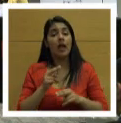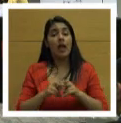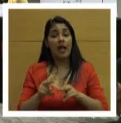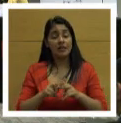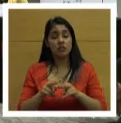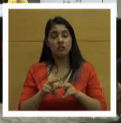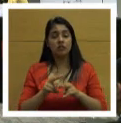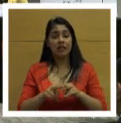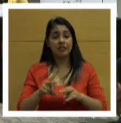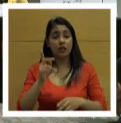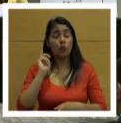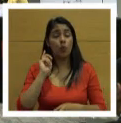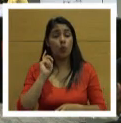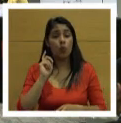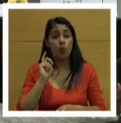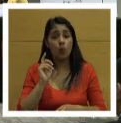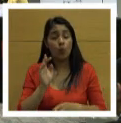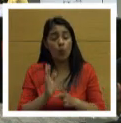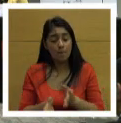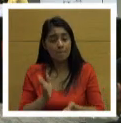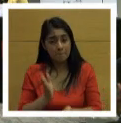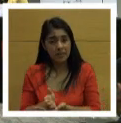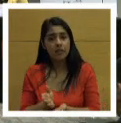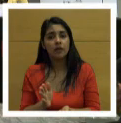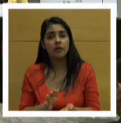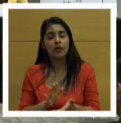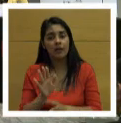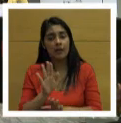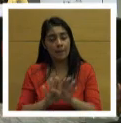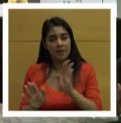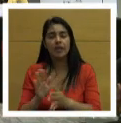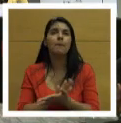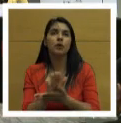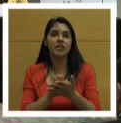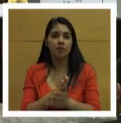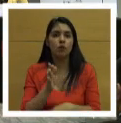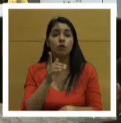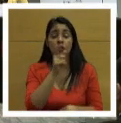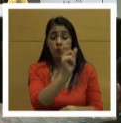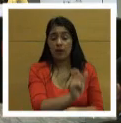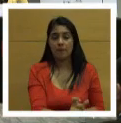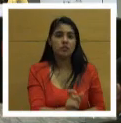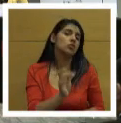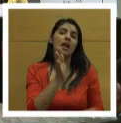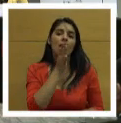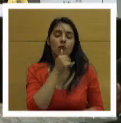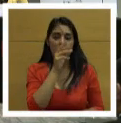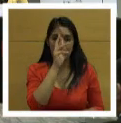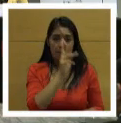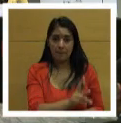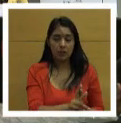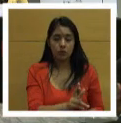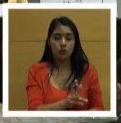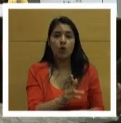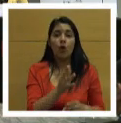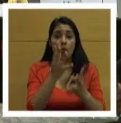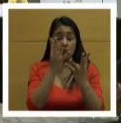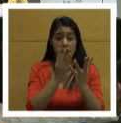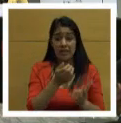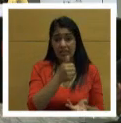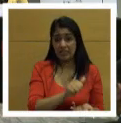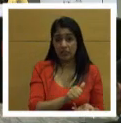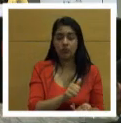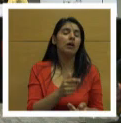medidas cautelares, por ejemplo cuando hay un incumplimiento por desacato, las mujeres se sienten muy seguras con ese sentido. Pasaba